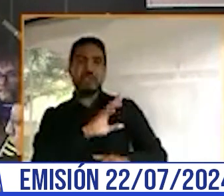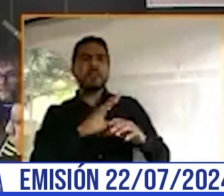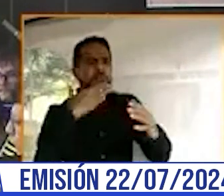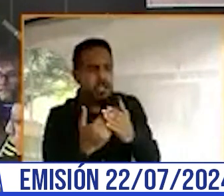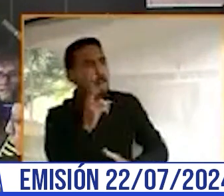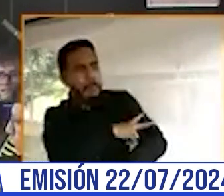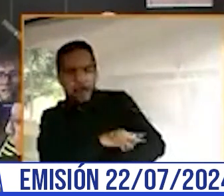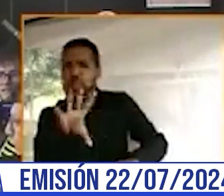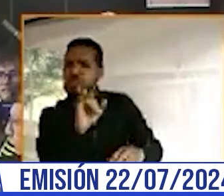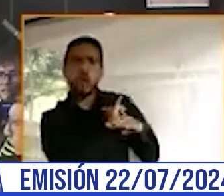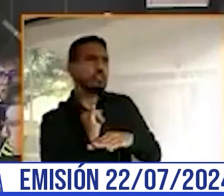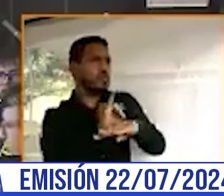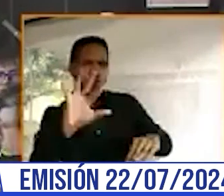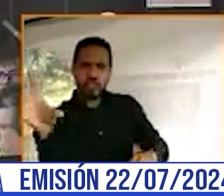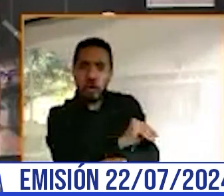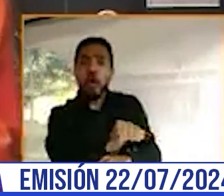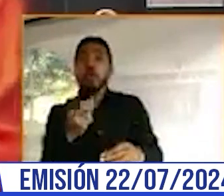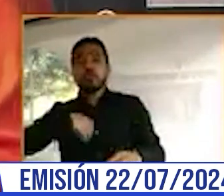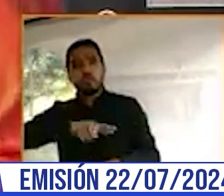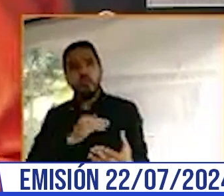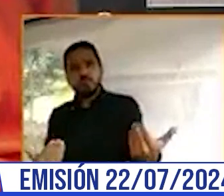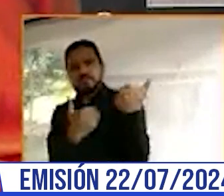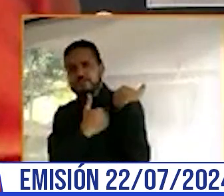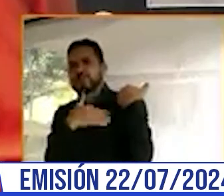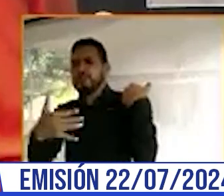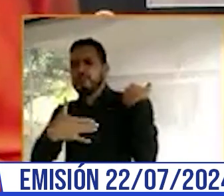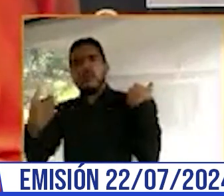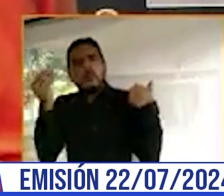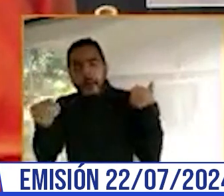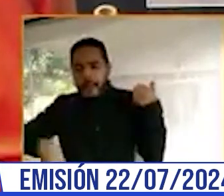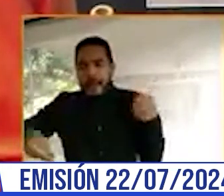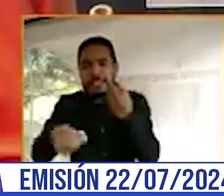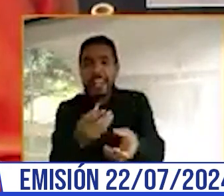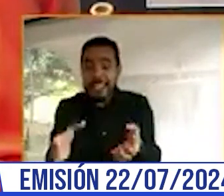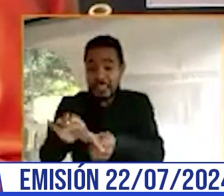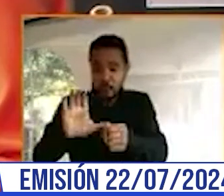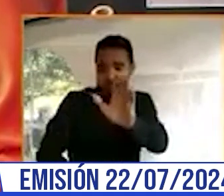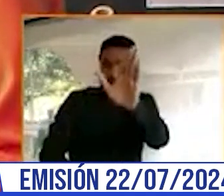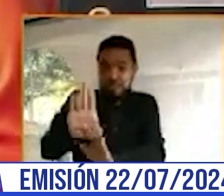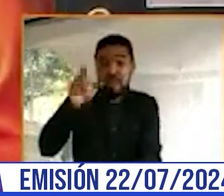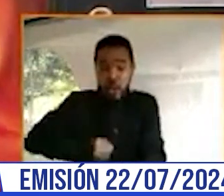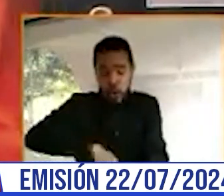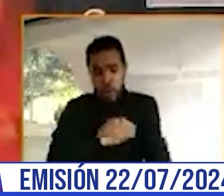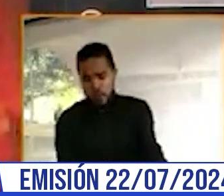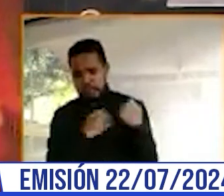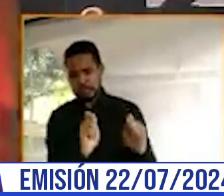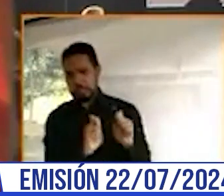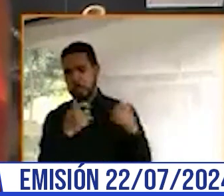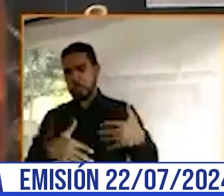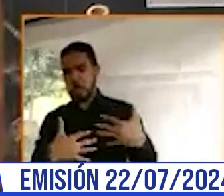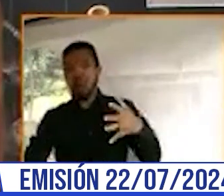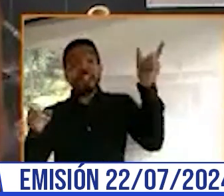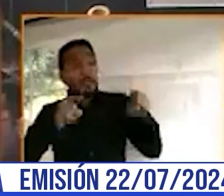a la institucionalidad, a los que somos responsables de sacar adelante este municipio, a los diferentes